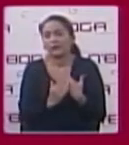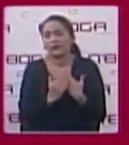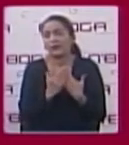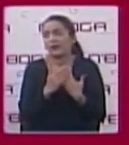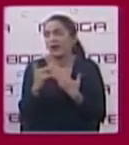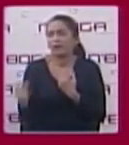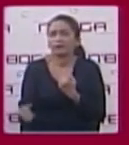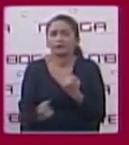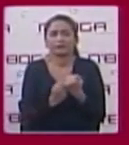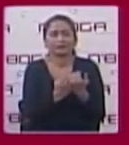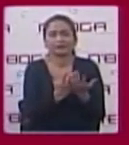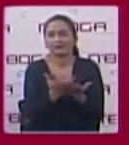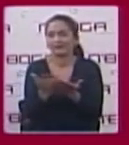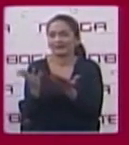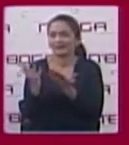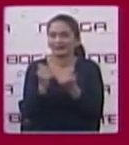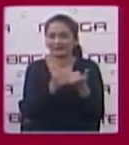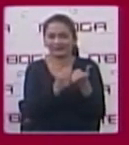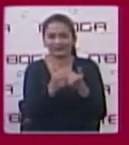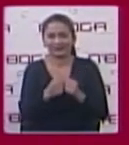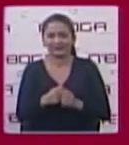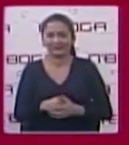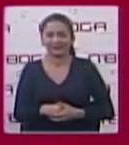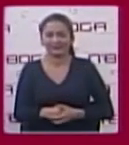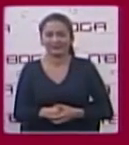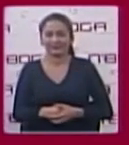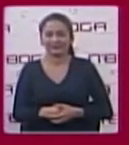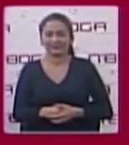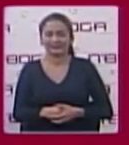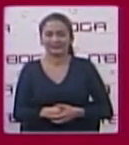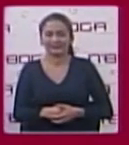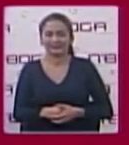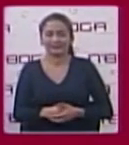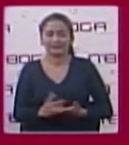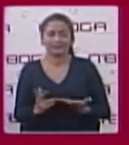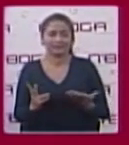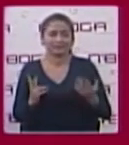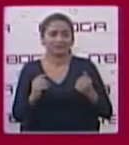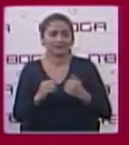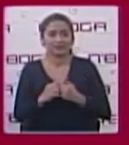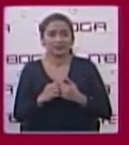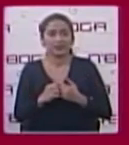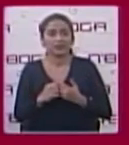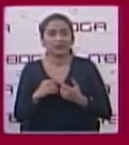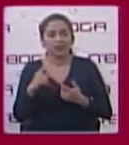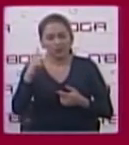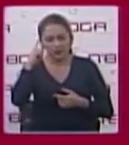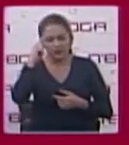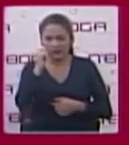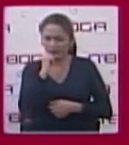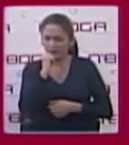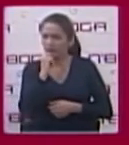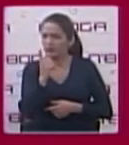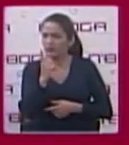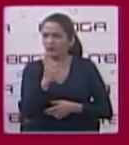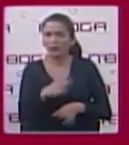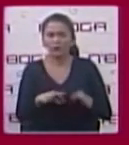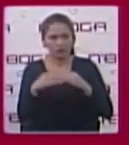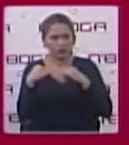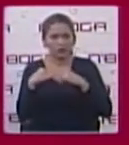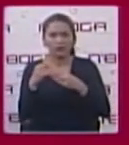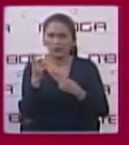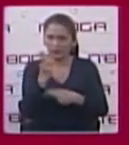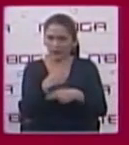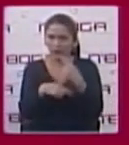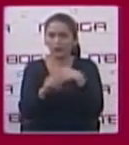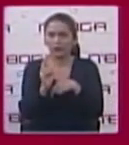eso. Exactamente. Entonces te vas dando cuenta que en el camino simplemente tienes que hacerlo y le pones ganas y eso es todo. Ahora, ¿cuál es el